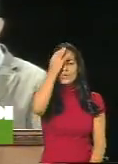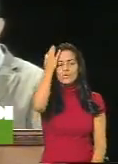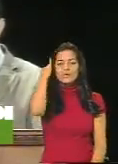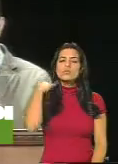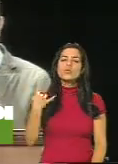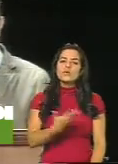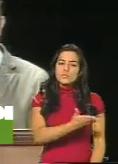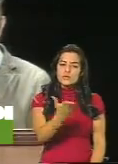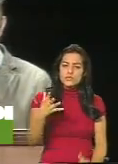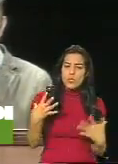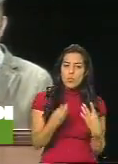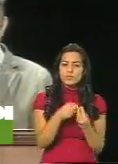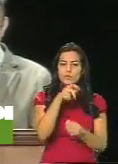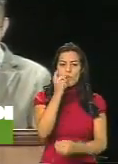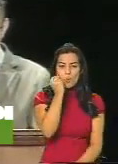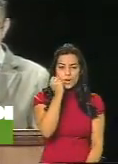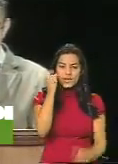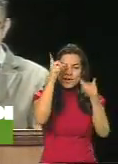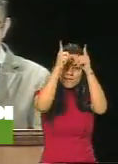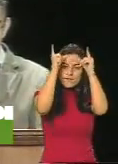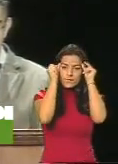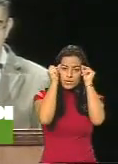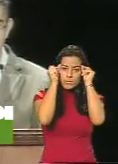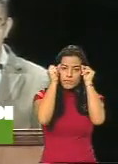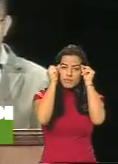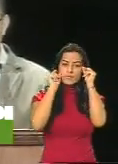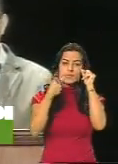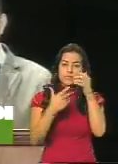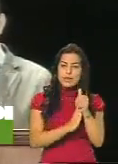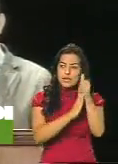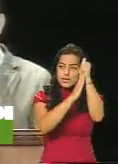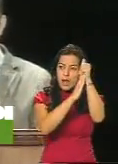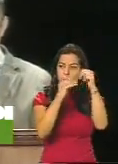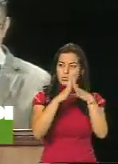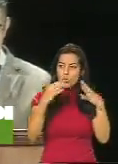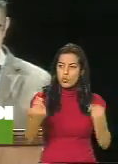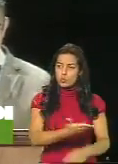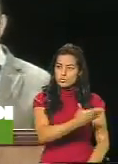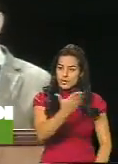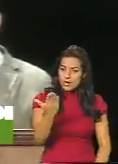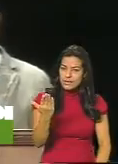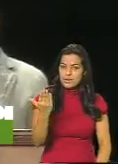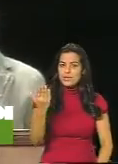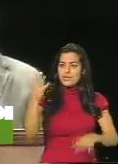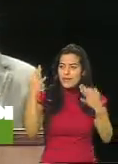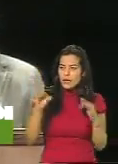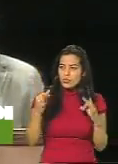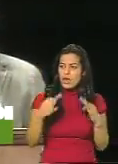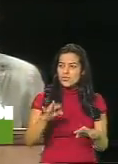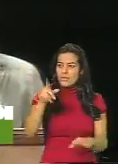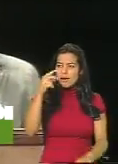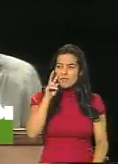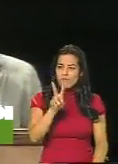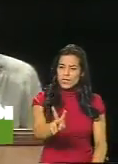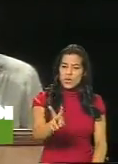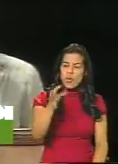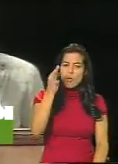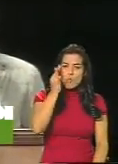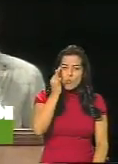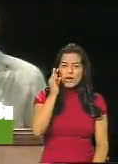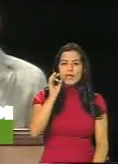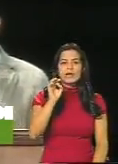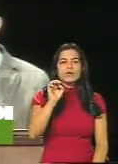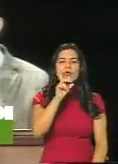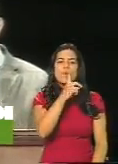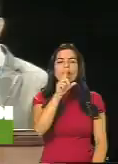las enfermeras y su liderazgo también natural, y vemos a Luz María, la presidenta del Colegio